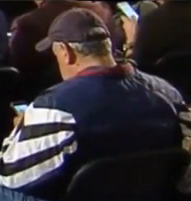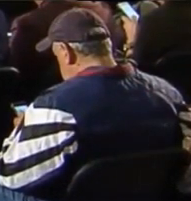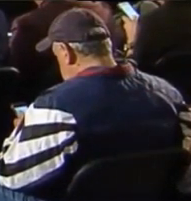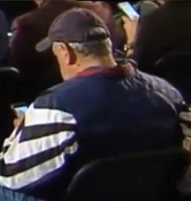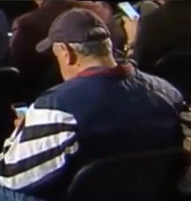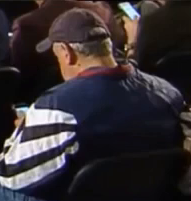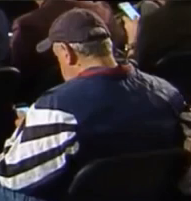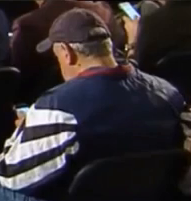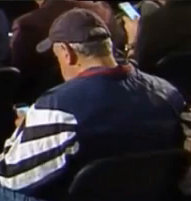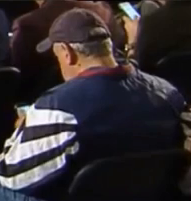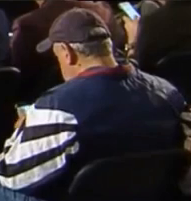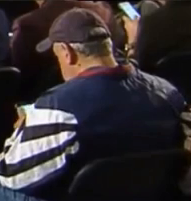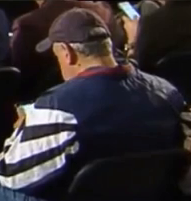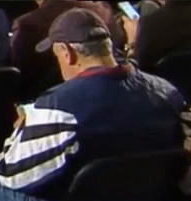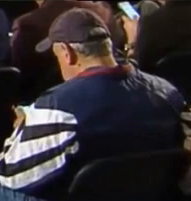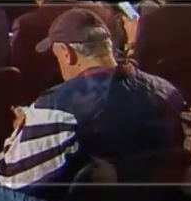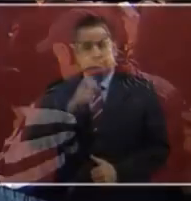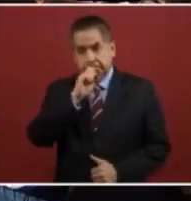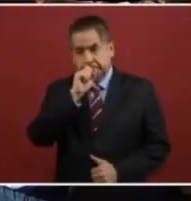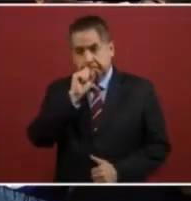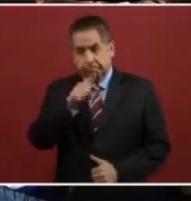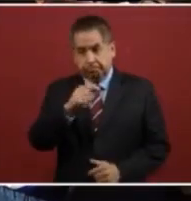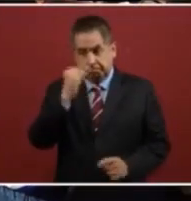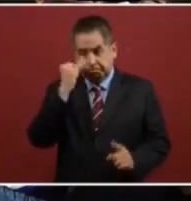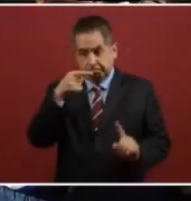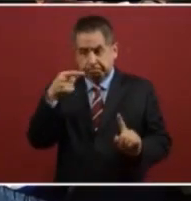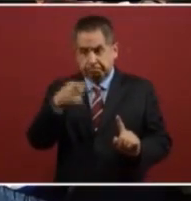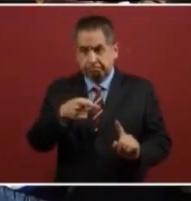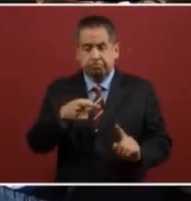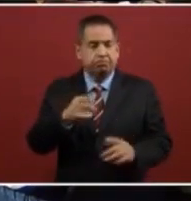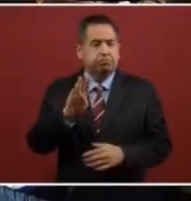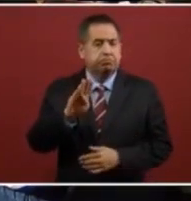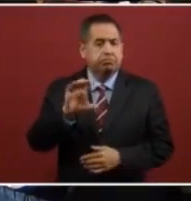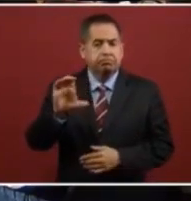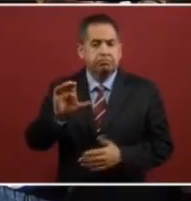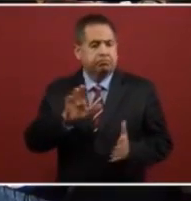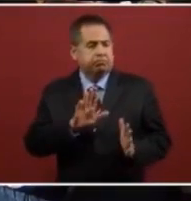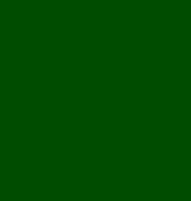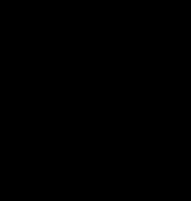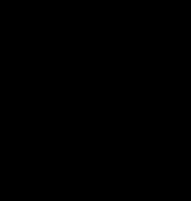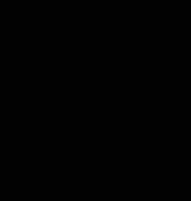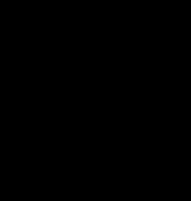sentido, en un contexto, Baja California Sur es una isla.